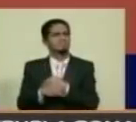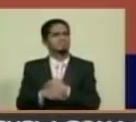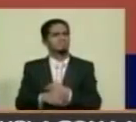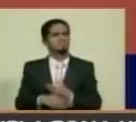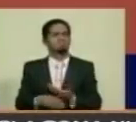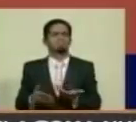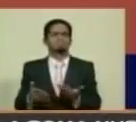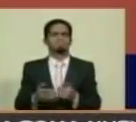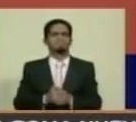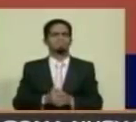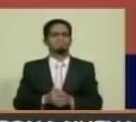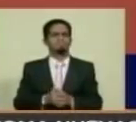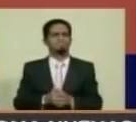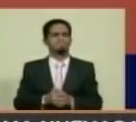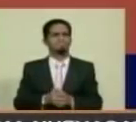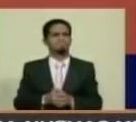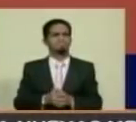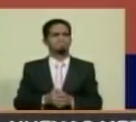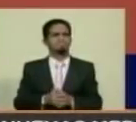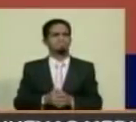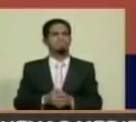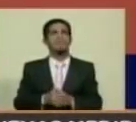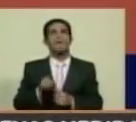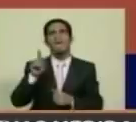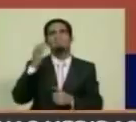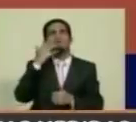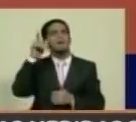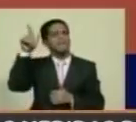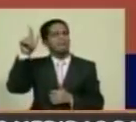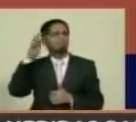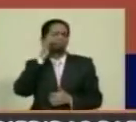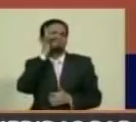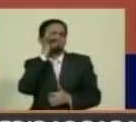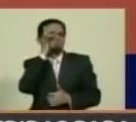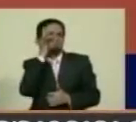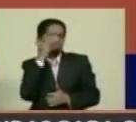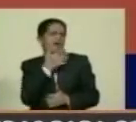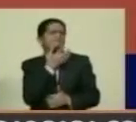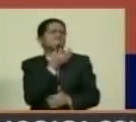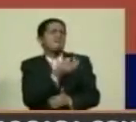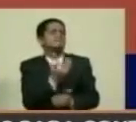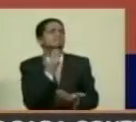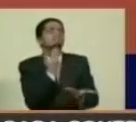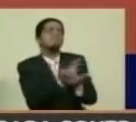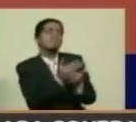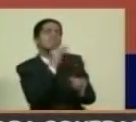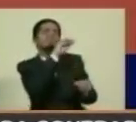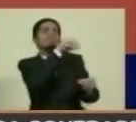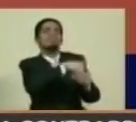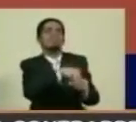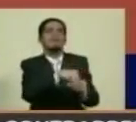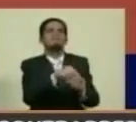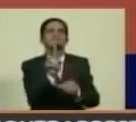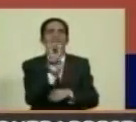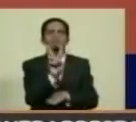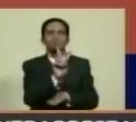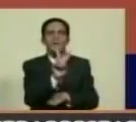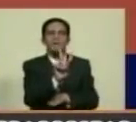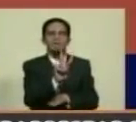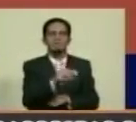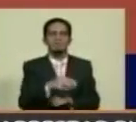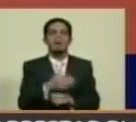Ledesma. Desde allá es muy fácil, Ledesma, pedir la invasión de Venezuela, pedir golpes